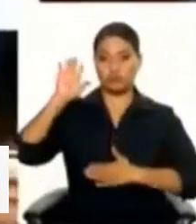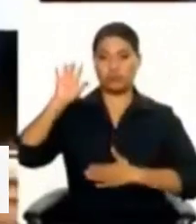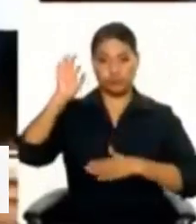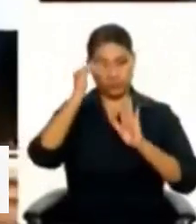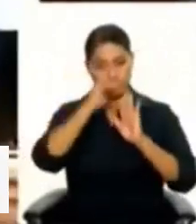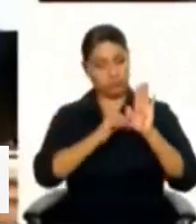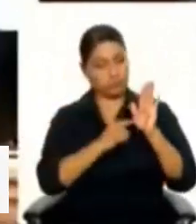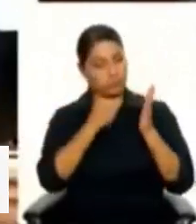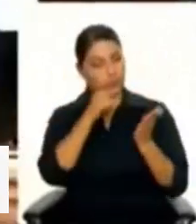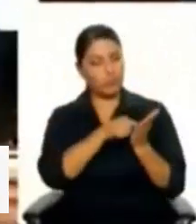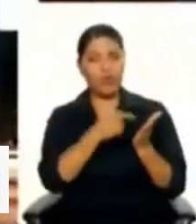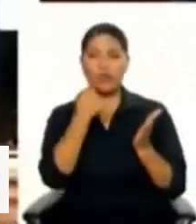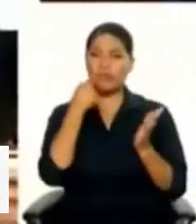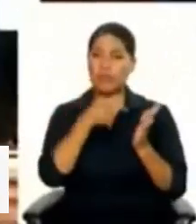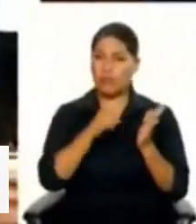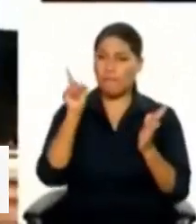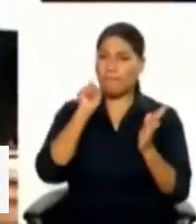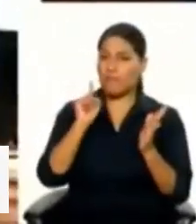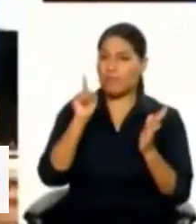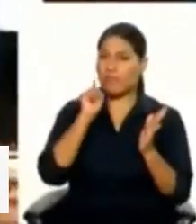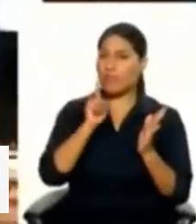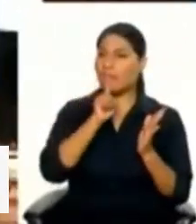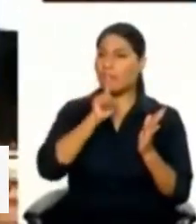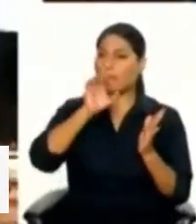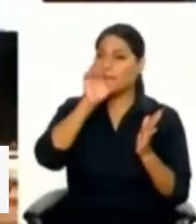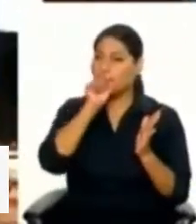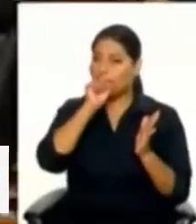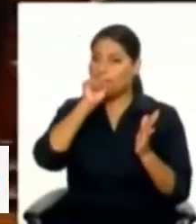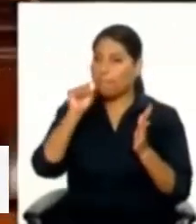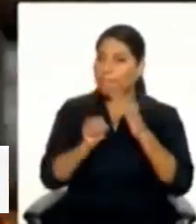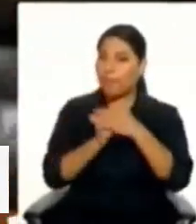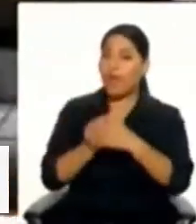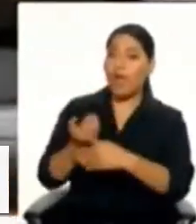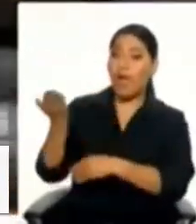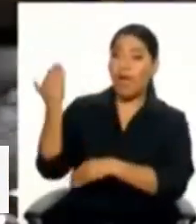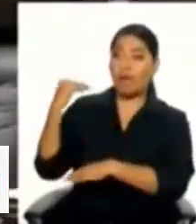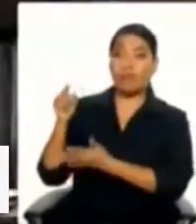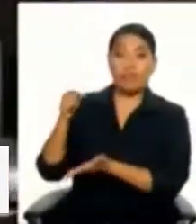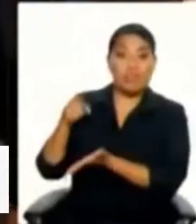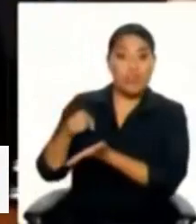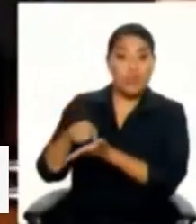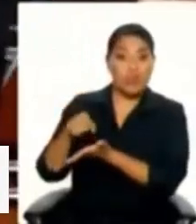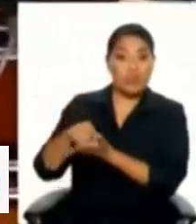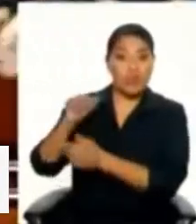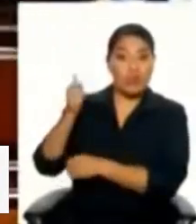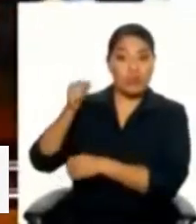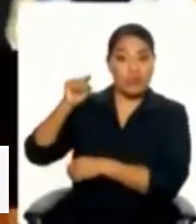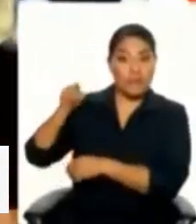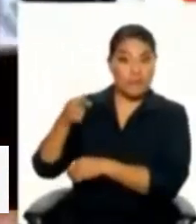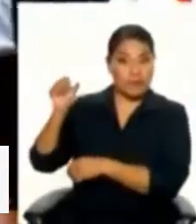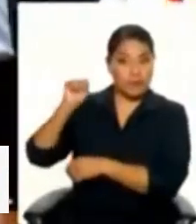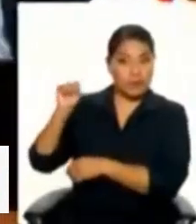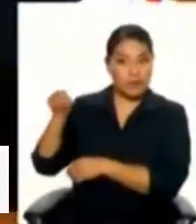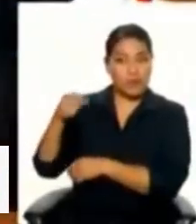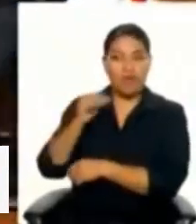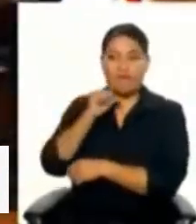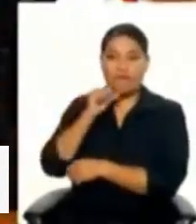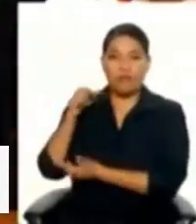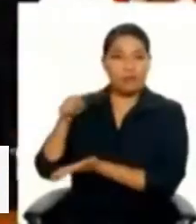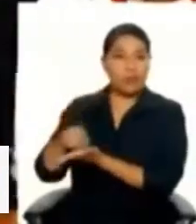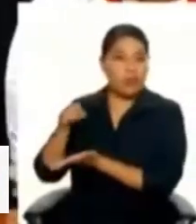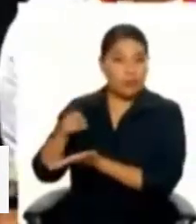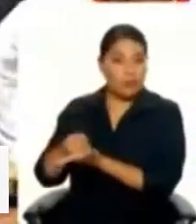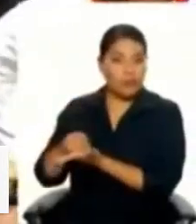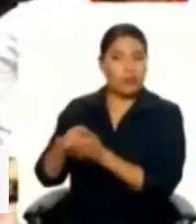Según una denuncia periodística, Soto no informó sobre una deuda por reparación civil de 10.000 soles. Mediante la cuenta de Twitter